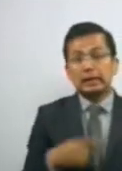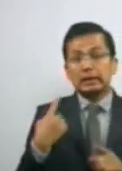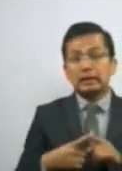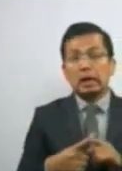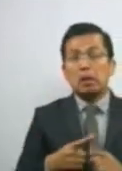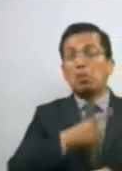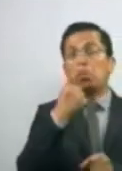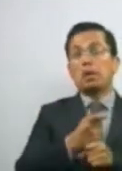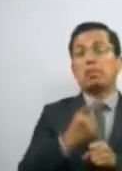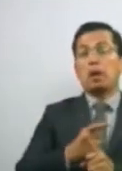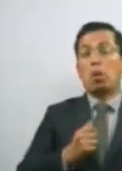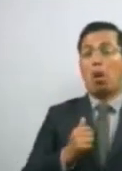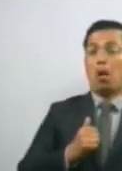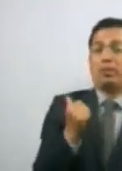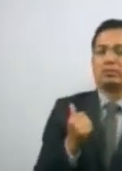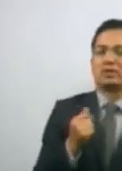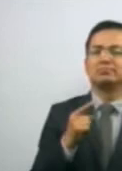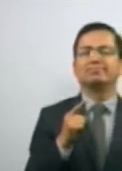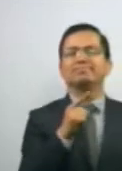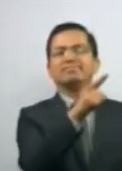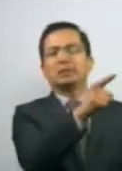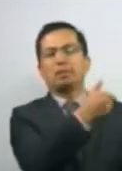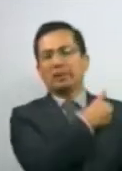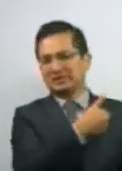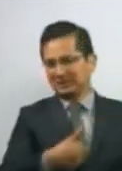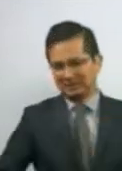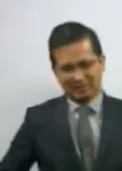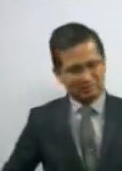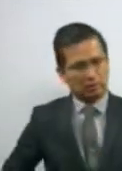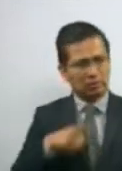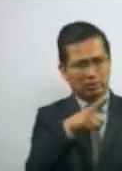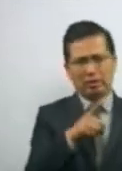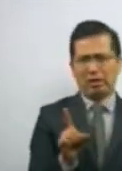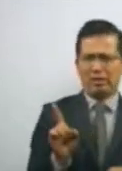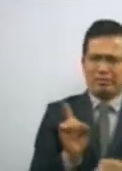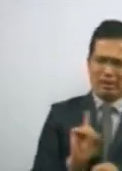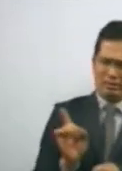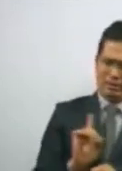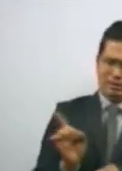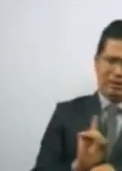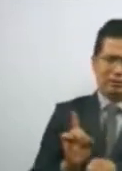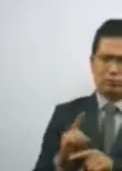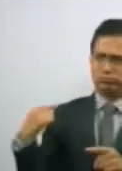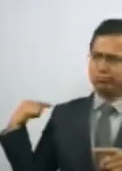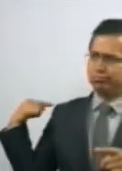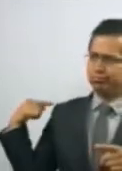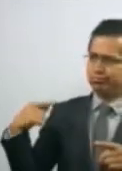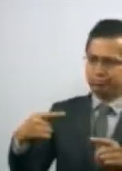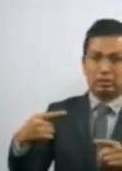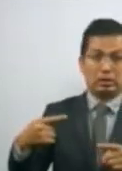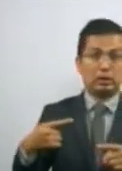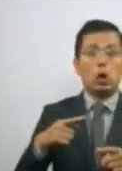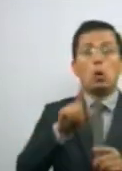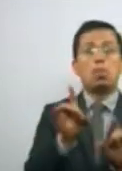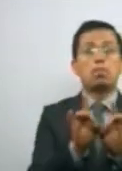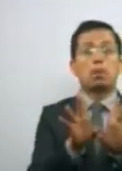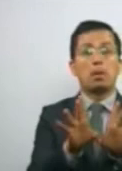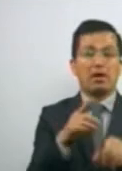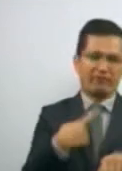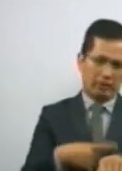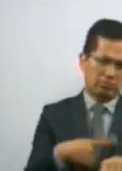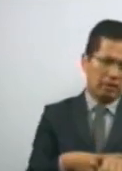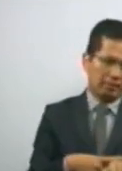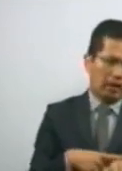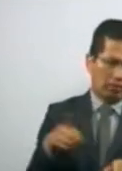República, que es el que está todos los días y ha estado hasta ahora, hasta antes de su convalecencia, que por cierto deseamos se recupere